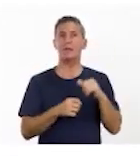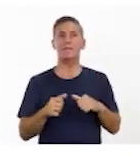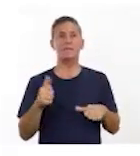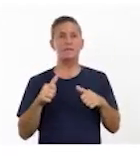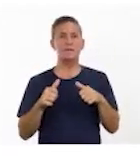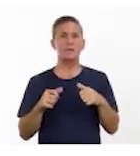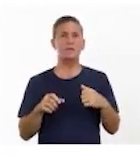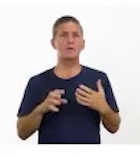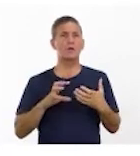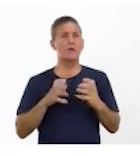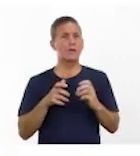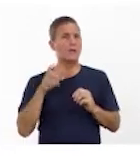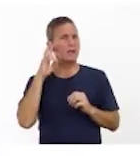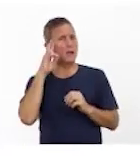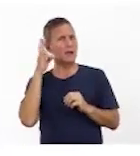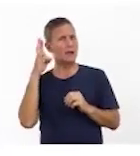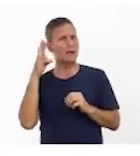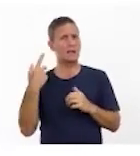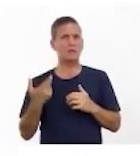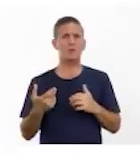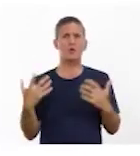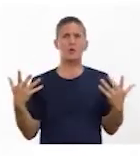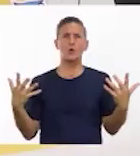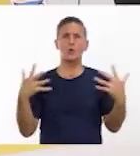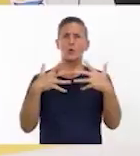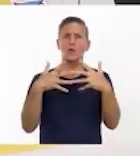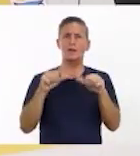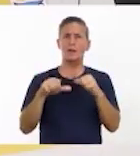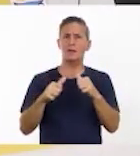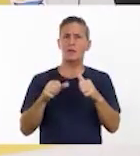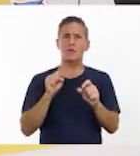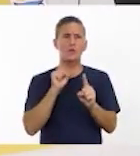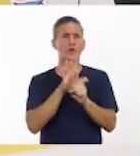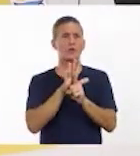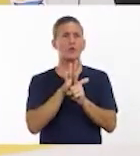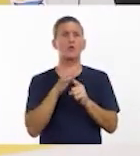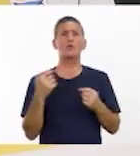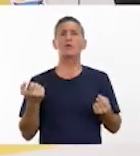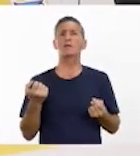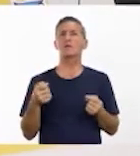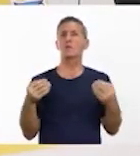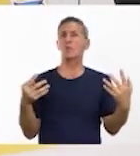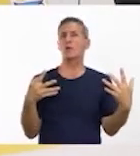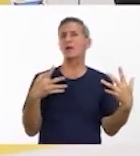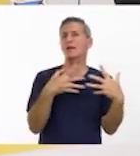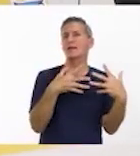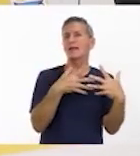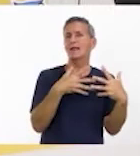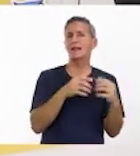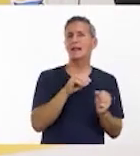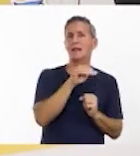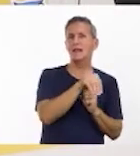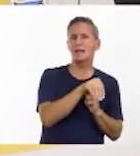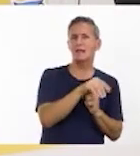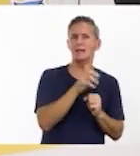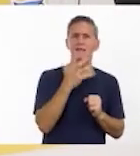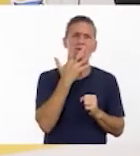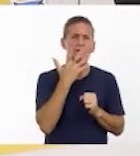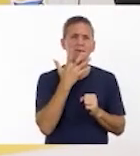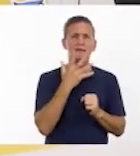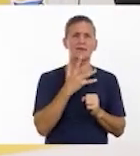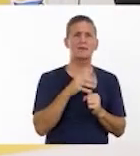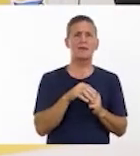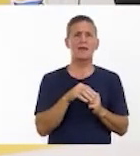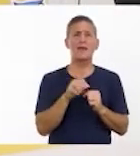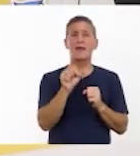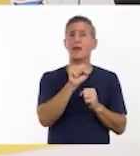elementos químicos que la forman. Recordemos los enlaces químicos. Comencemos por el enlace metálico. ¿Quiénes